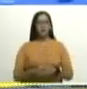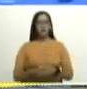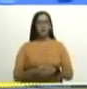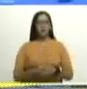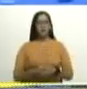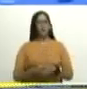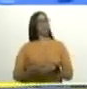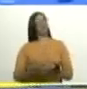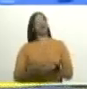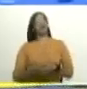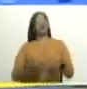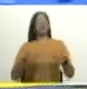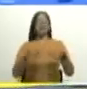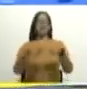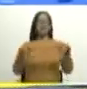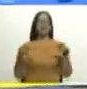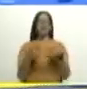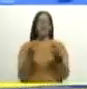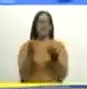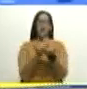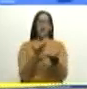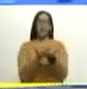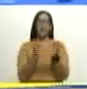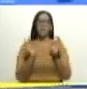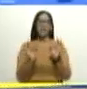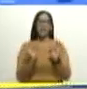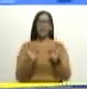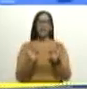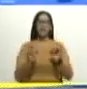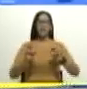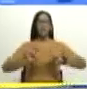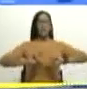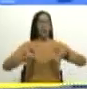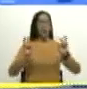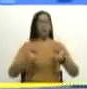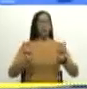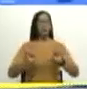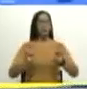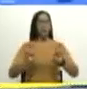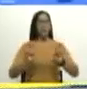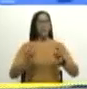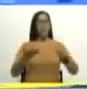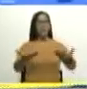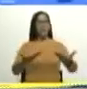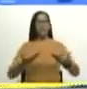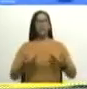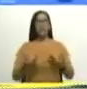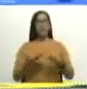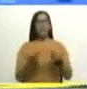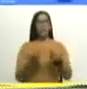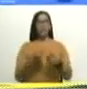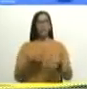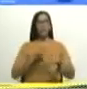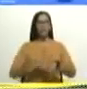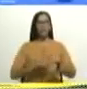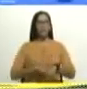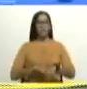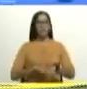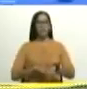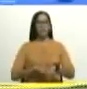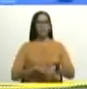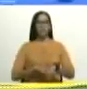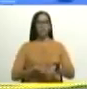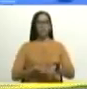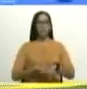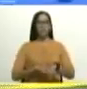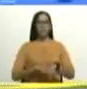zonas económicas especiales. Es un tema que traemos desde hace bastante tiempo,